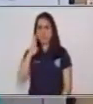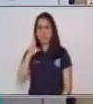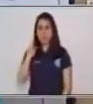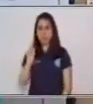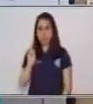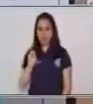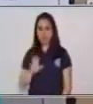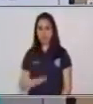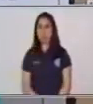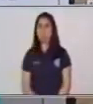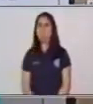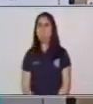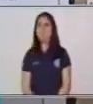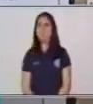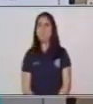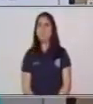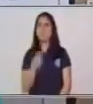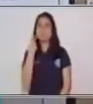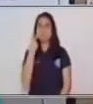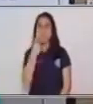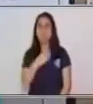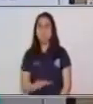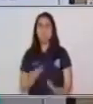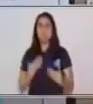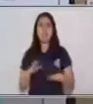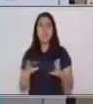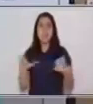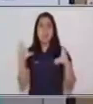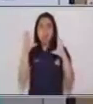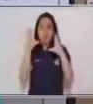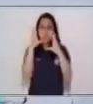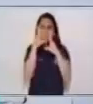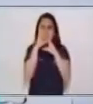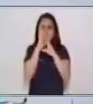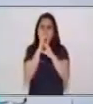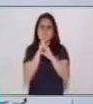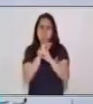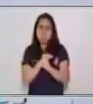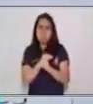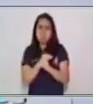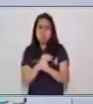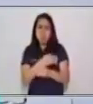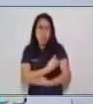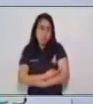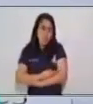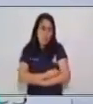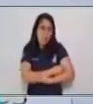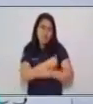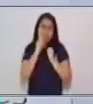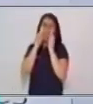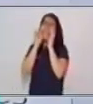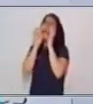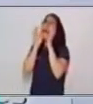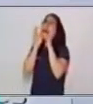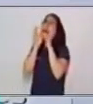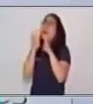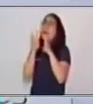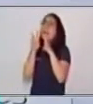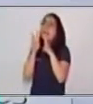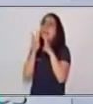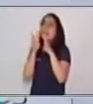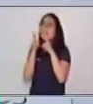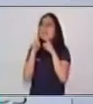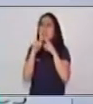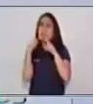un arrullo a un bebé. Al llegar la medianoche y al romper el llanto del niño, las 100 bestias